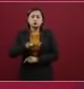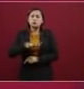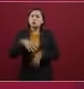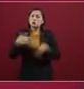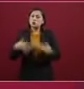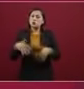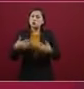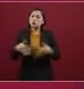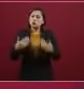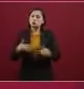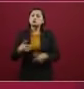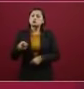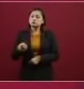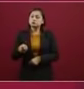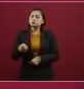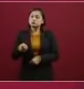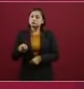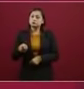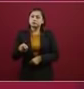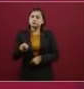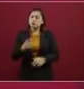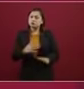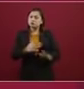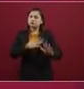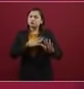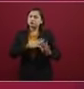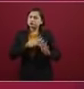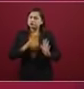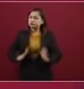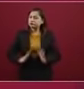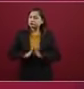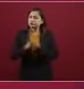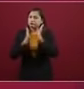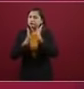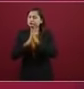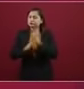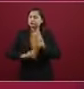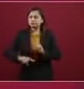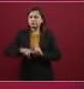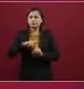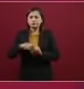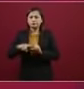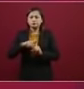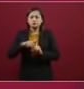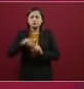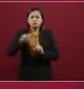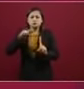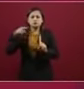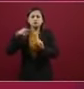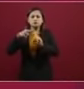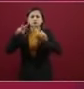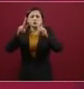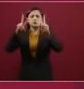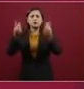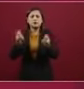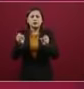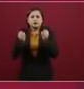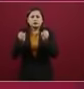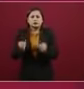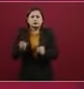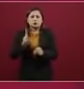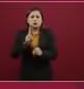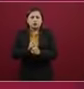disposición y su compromiso a construir en el tema de la seguridad una especie de